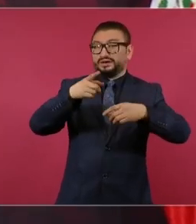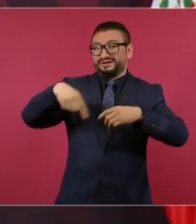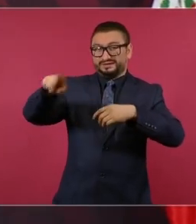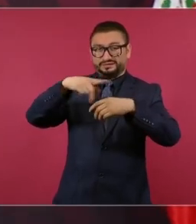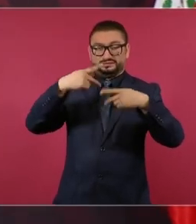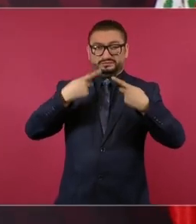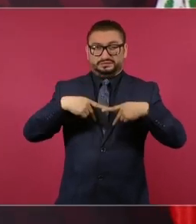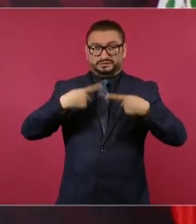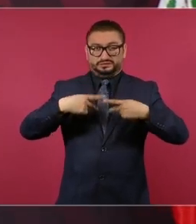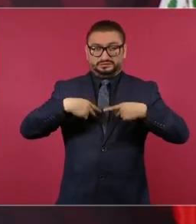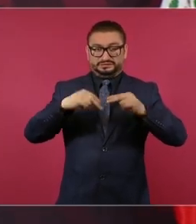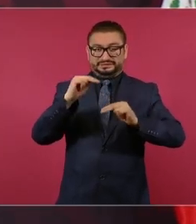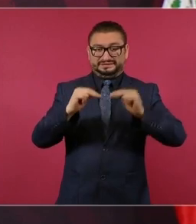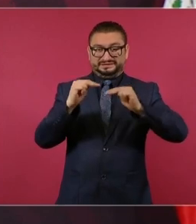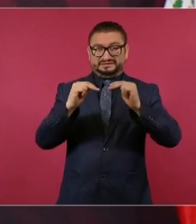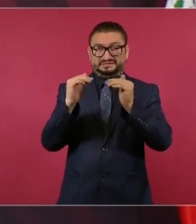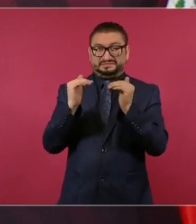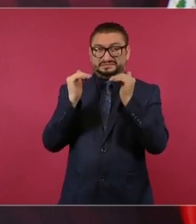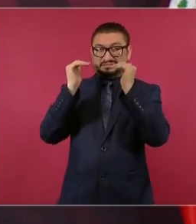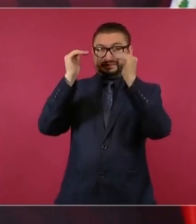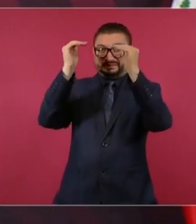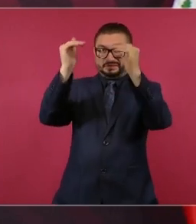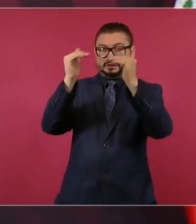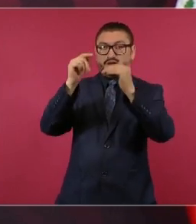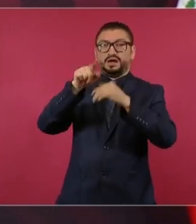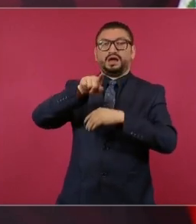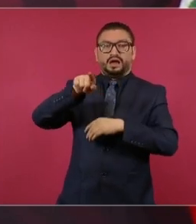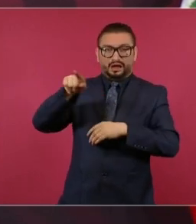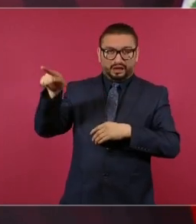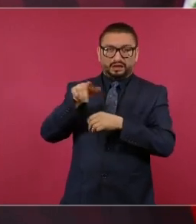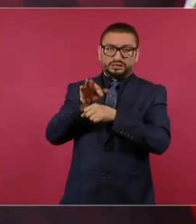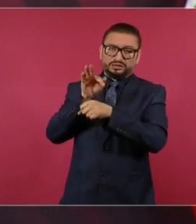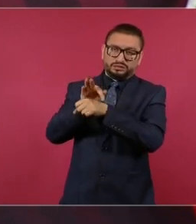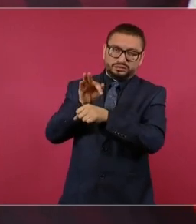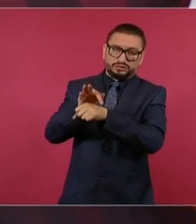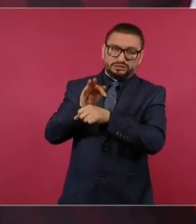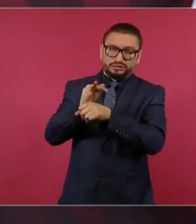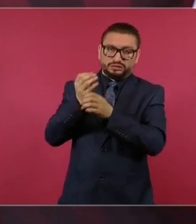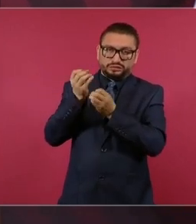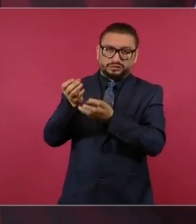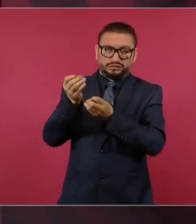trabajadores del más alto nivel en el Poder Judicial.